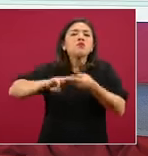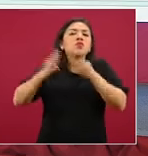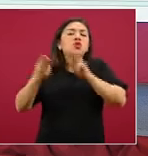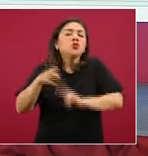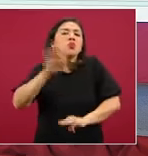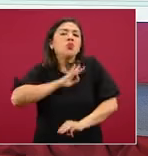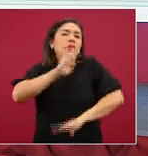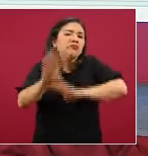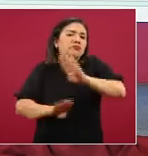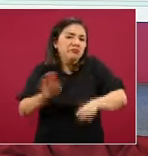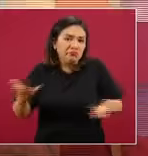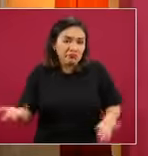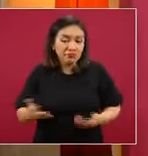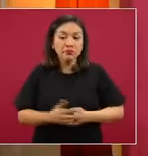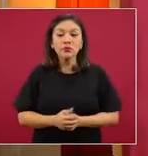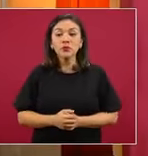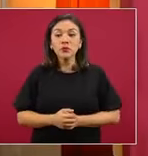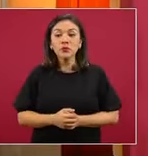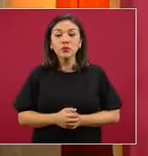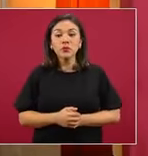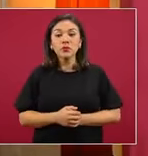comentaremos. La siguiente, por favor.